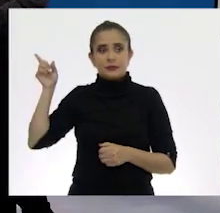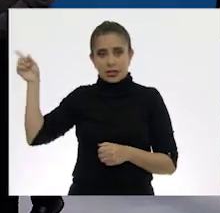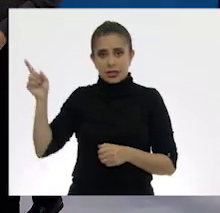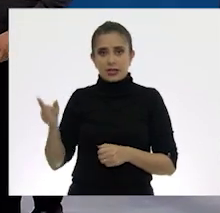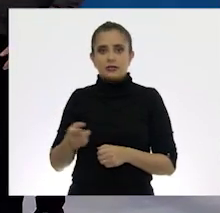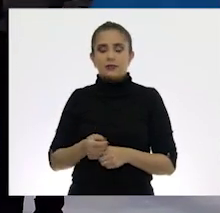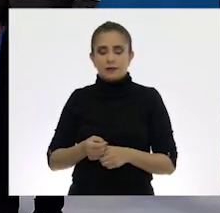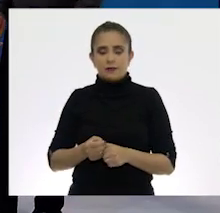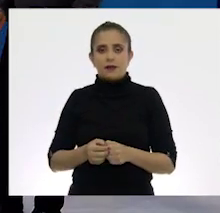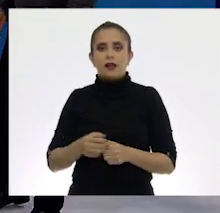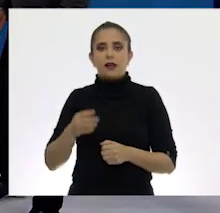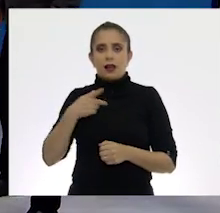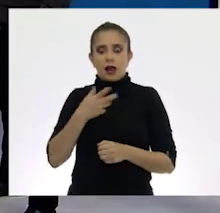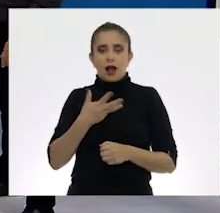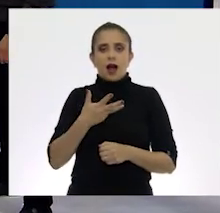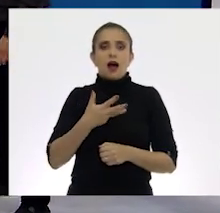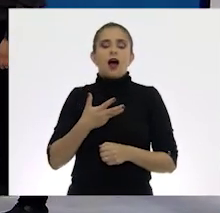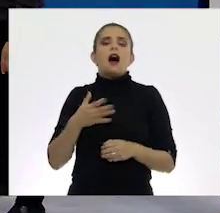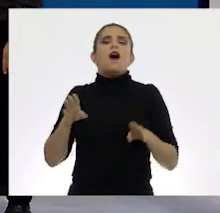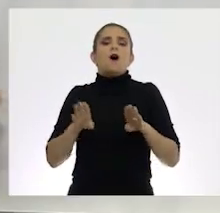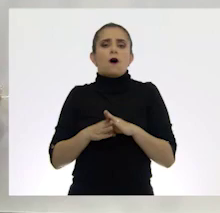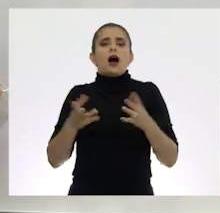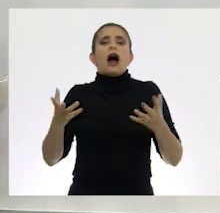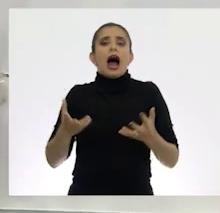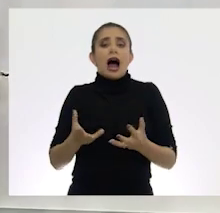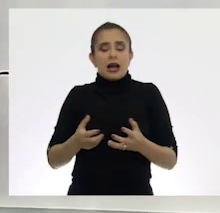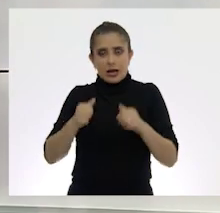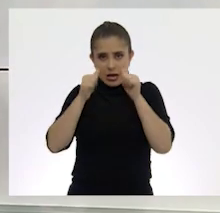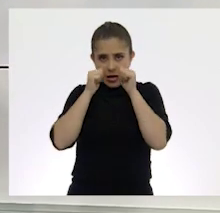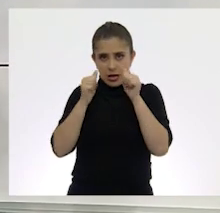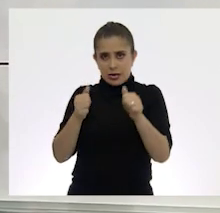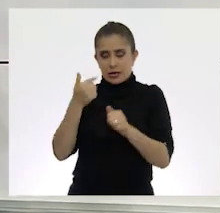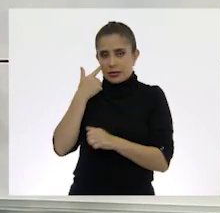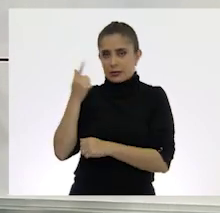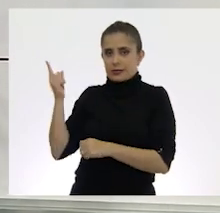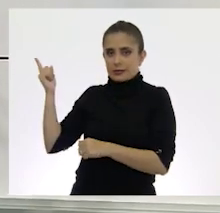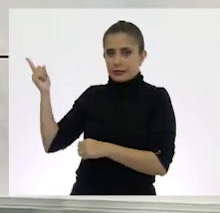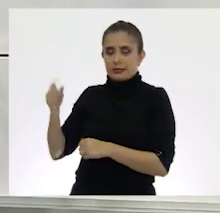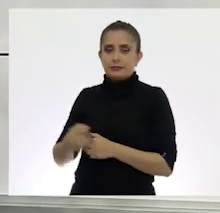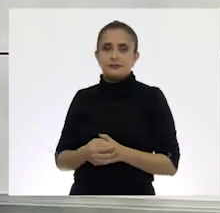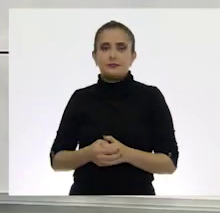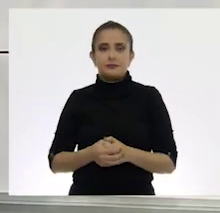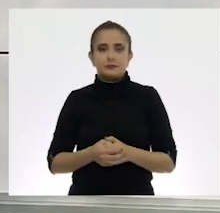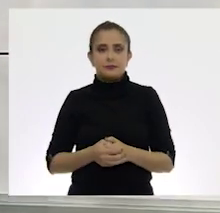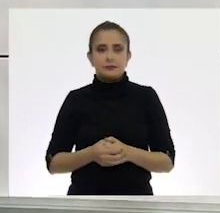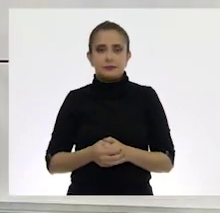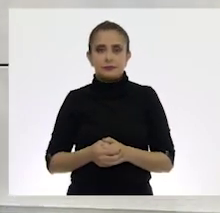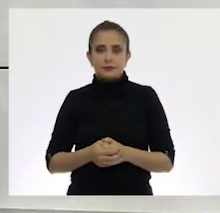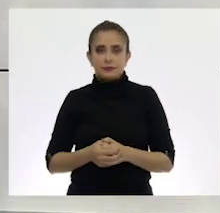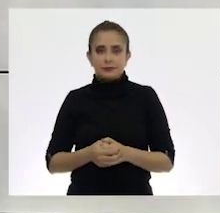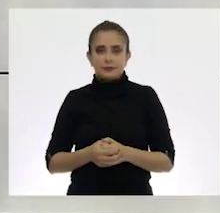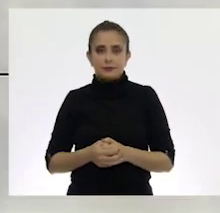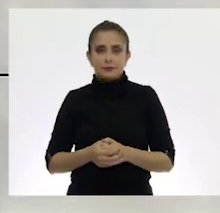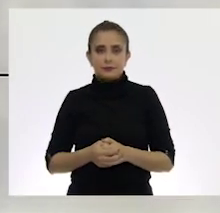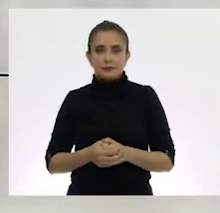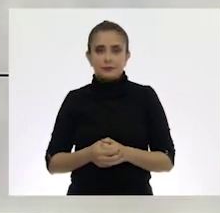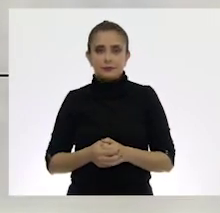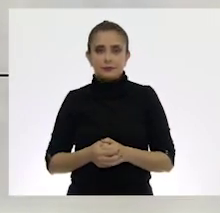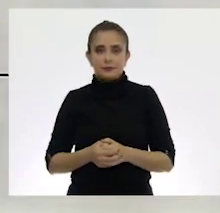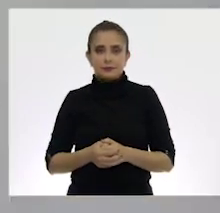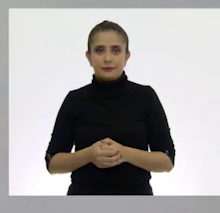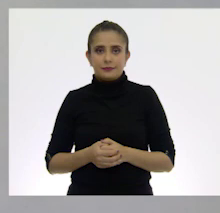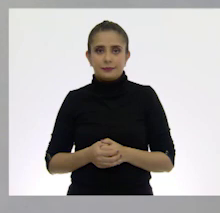lados. Me apoyo en un extremo de la línea que marqué y hago